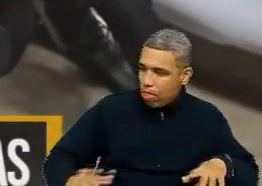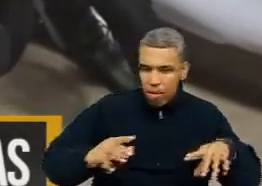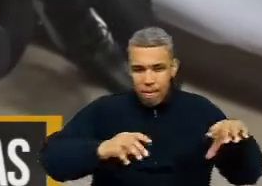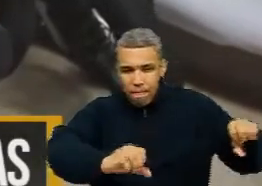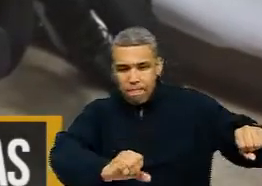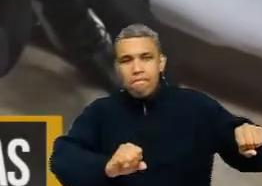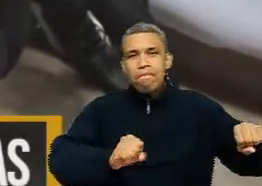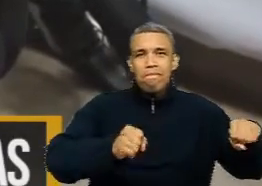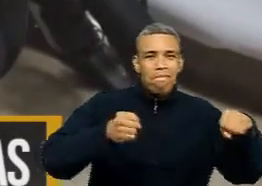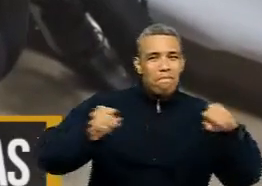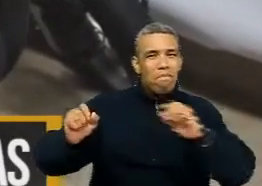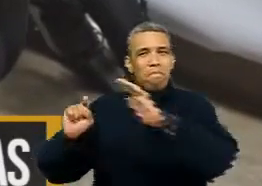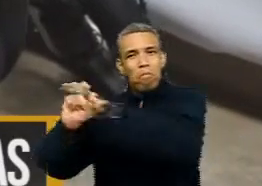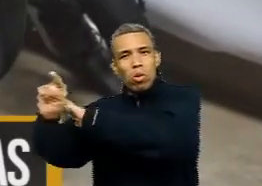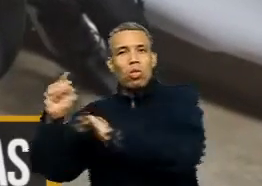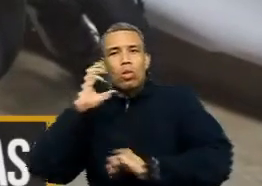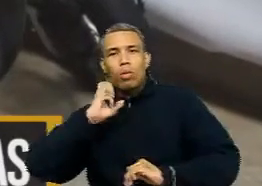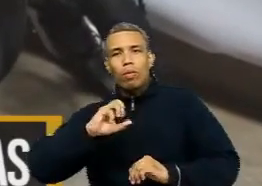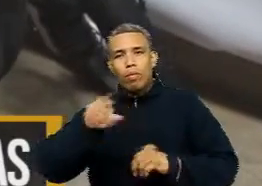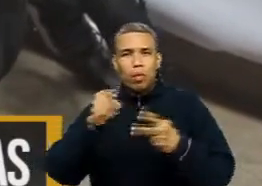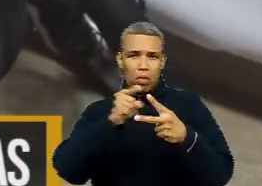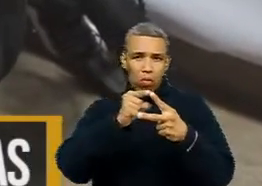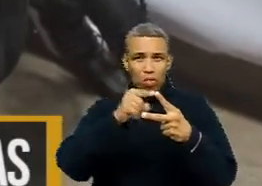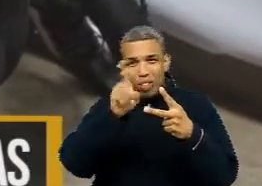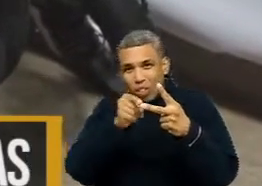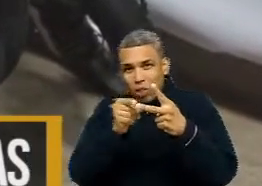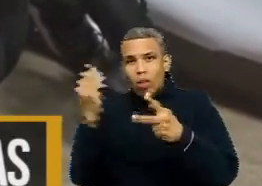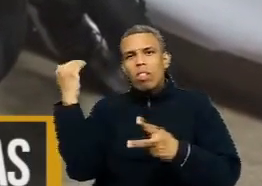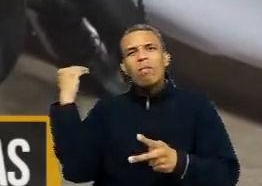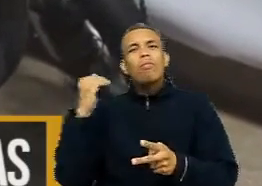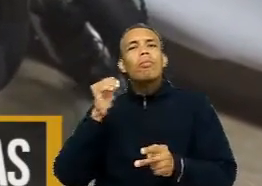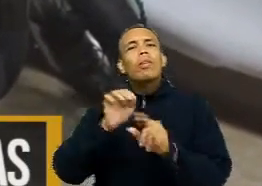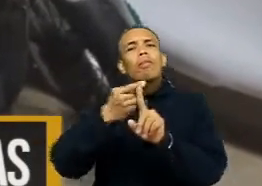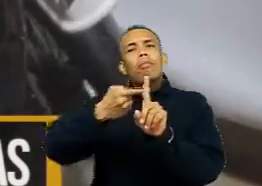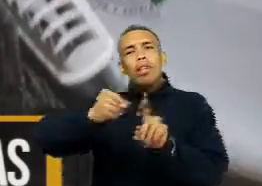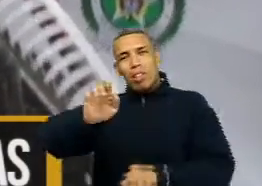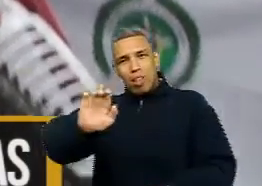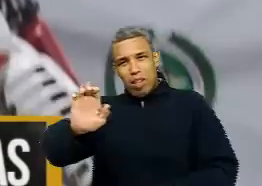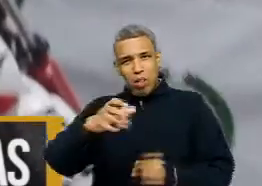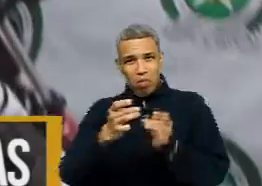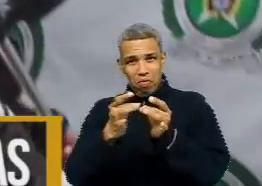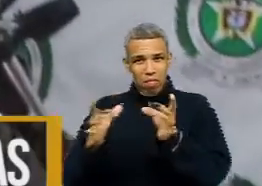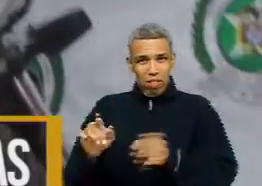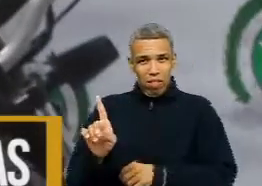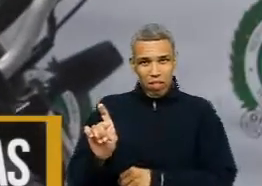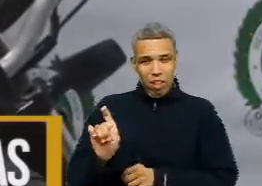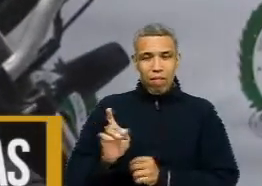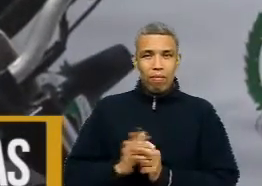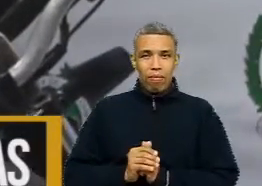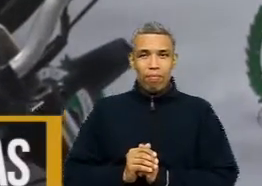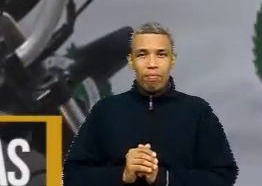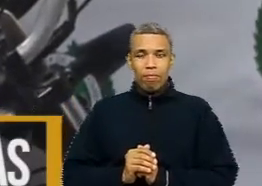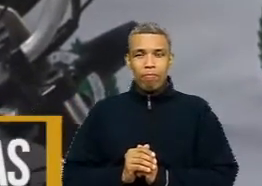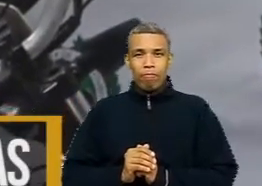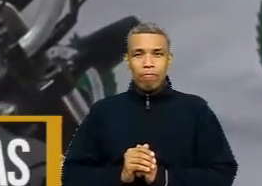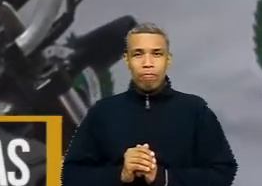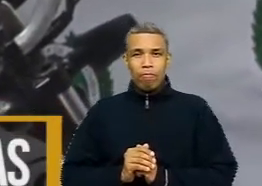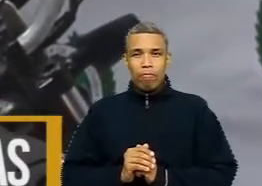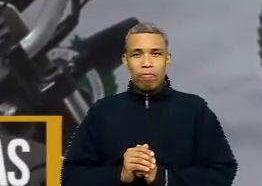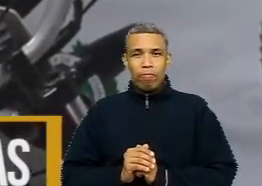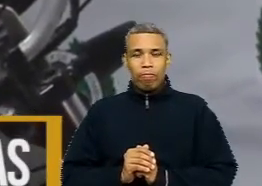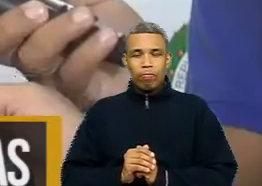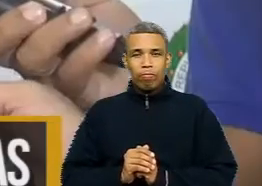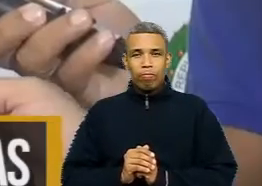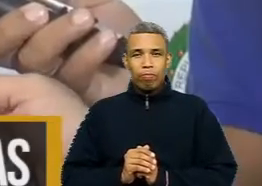día 6 de enero aproximadamente al mediodía. Lo importante es que de la que se logra recuperar mediante denuncia,